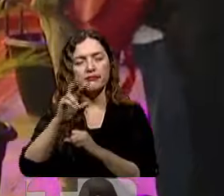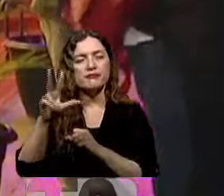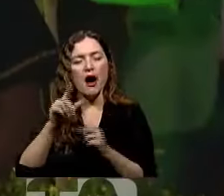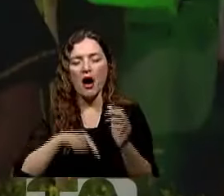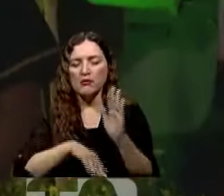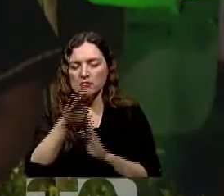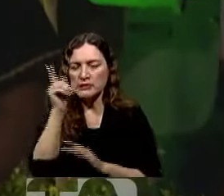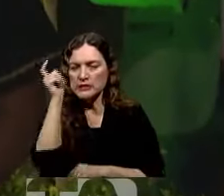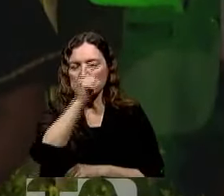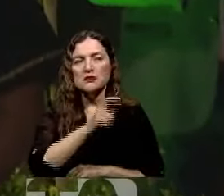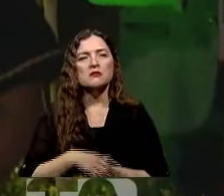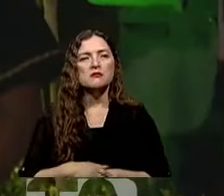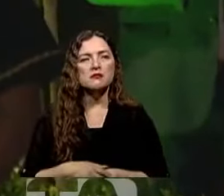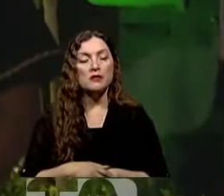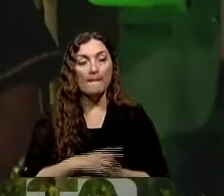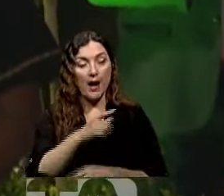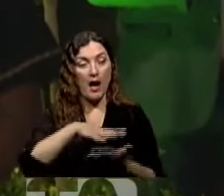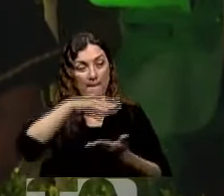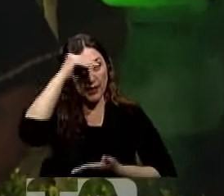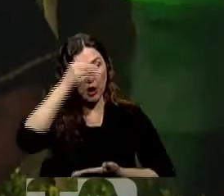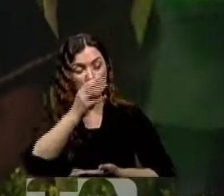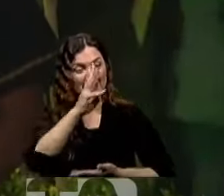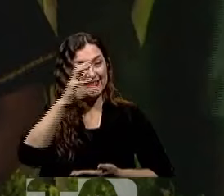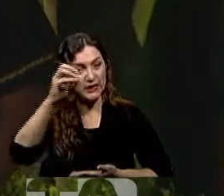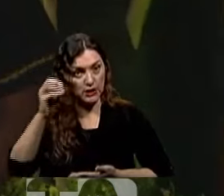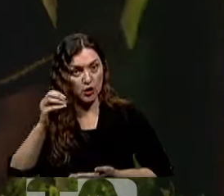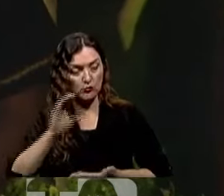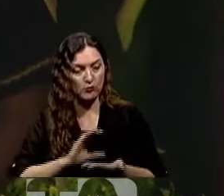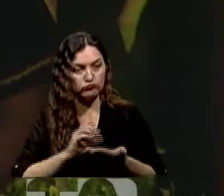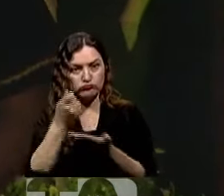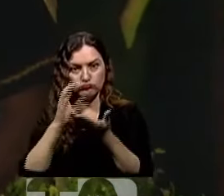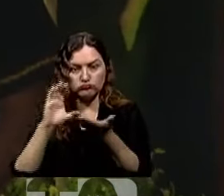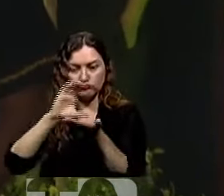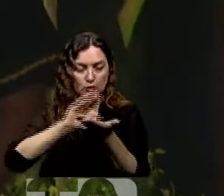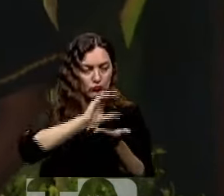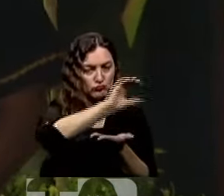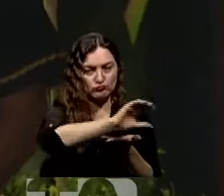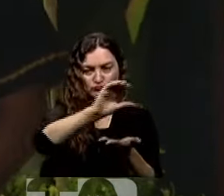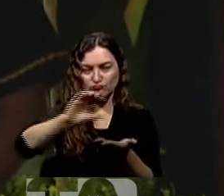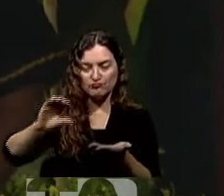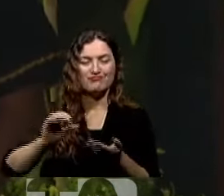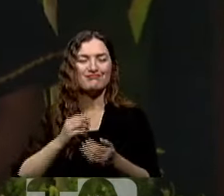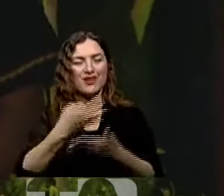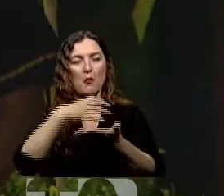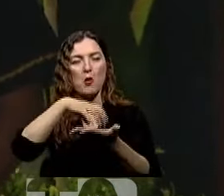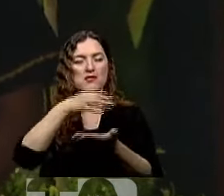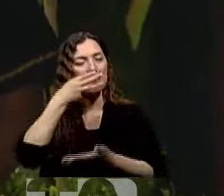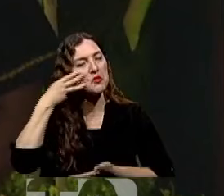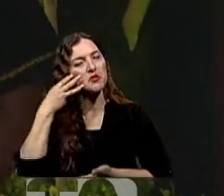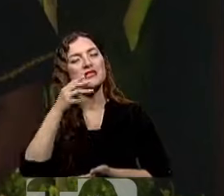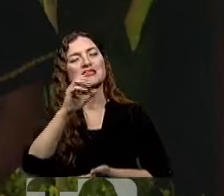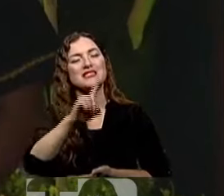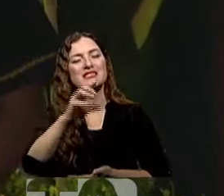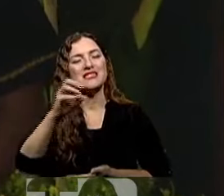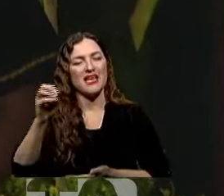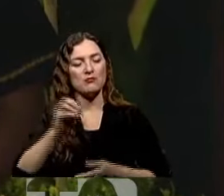2023. Vamos a becar a 600 emprendedores, 100 de cada una de las provincias amazónicas, y al final de este proceso de preselección escogeremos